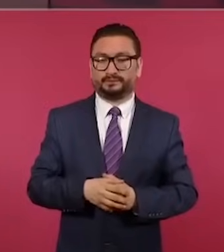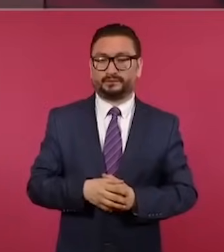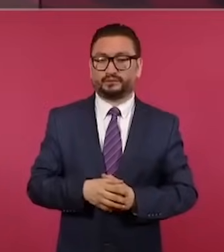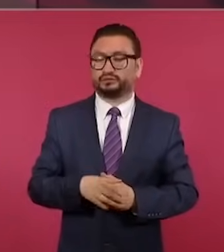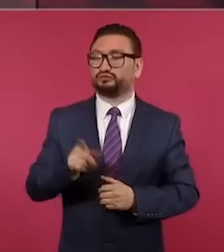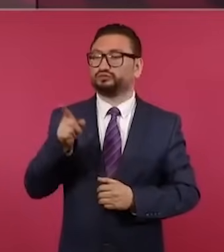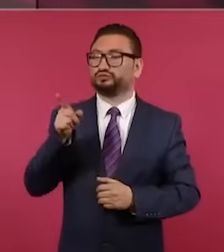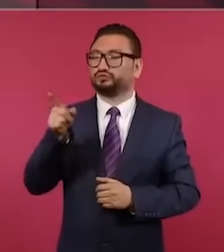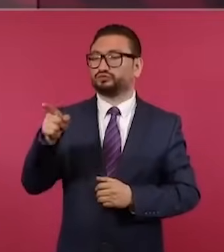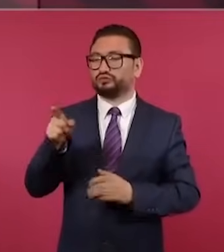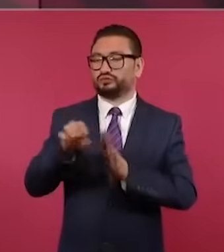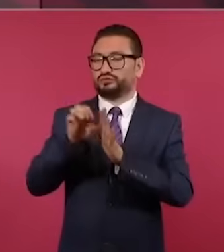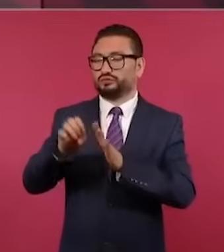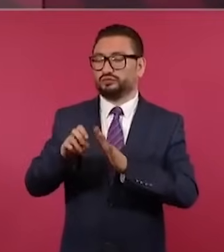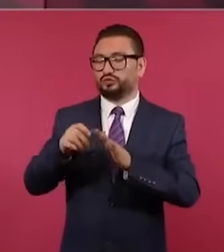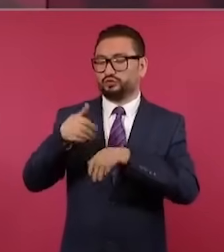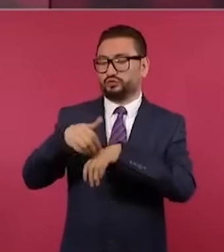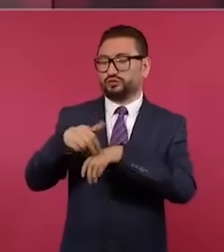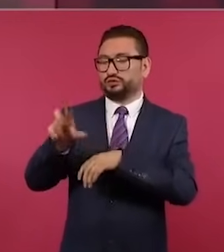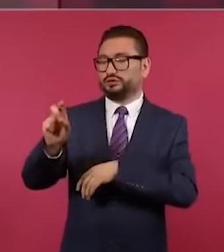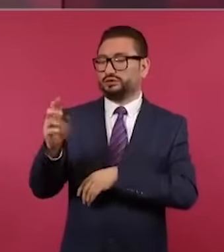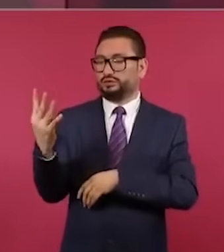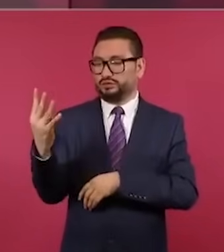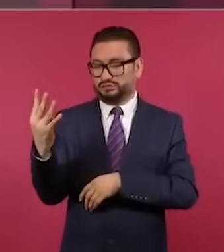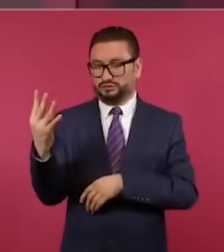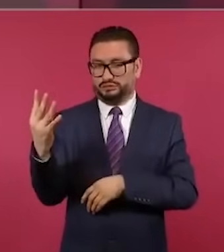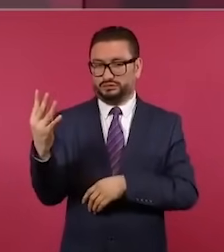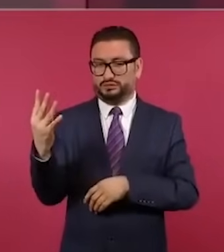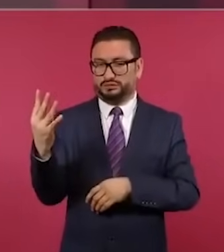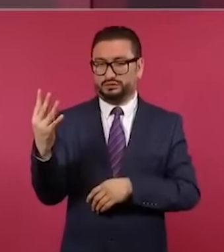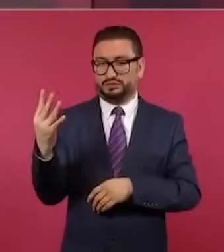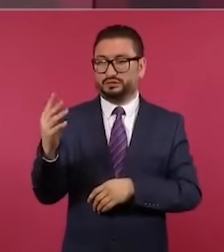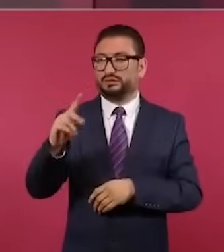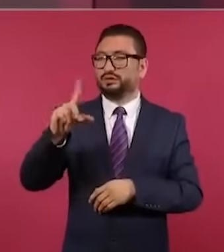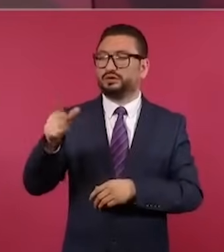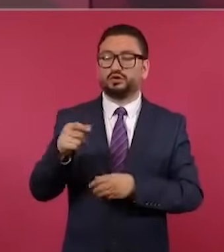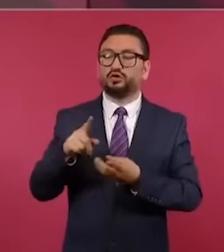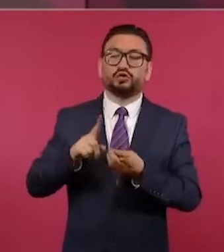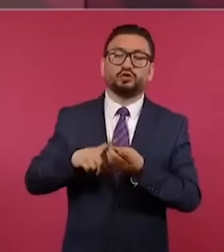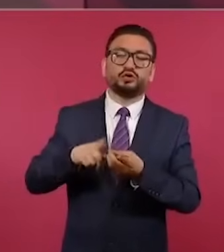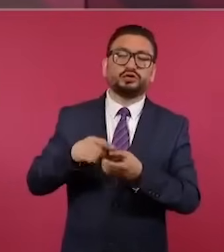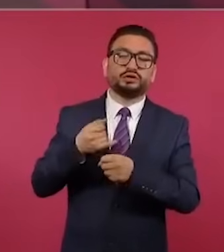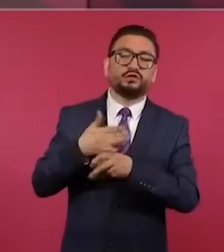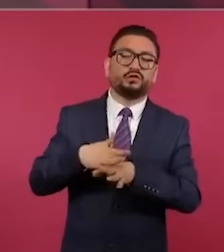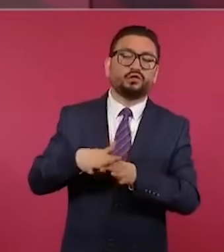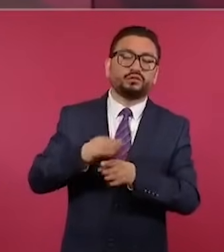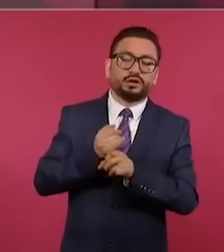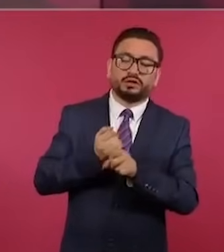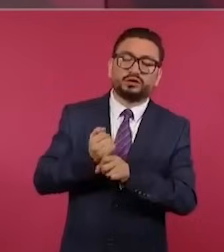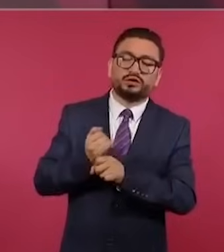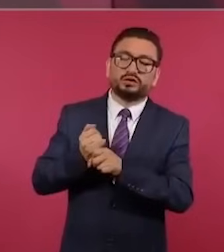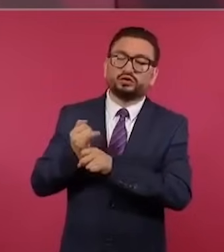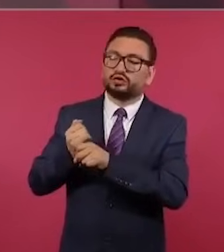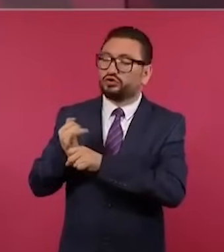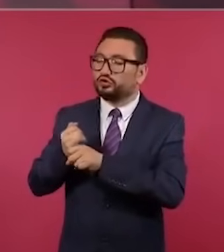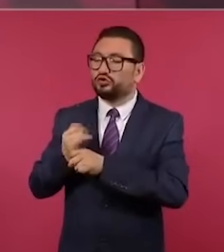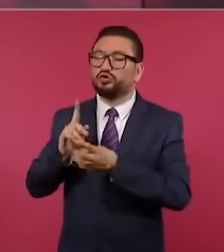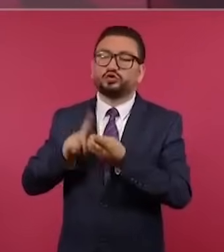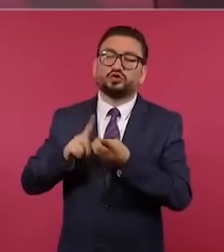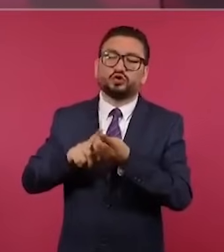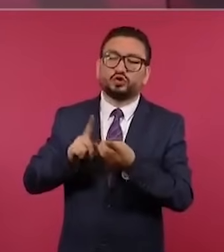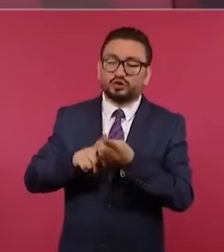tú llegas a 34 homicidios y vas a ver las fuentes. Pero resulta que todas